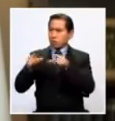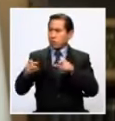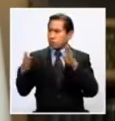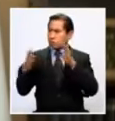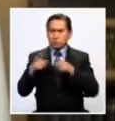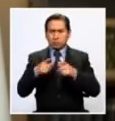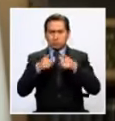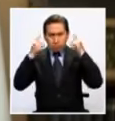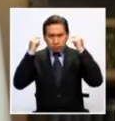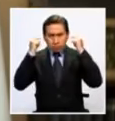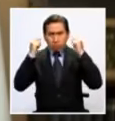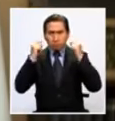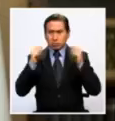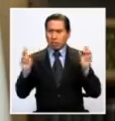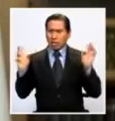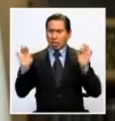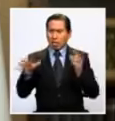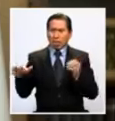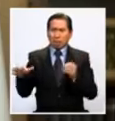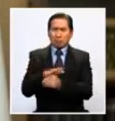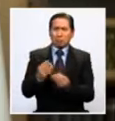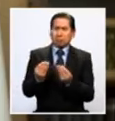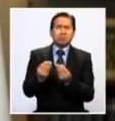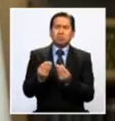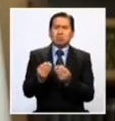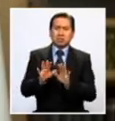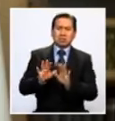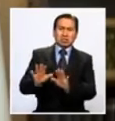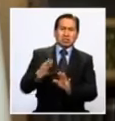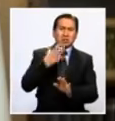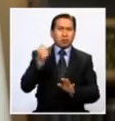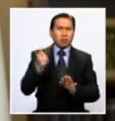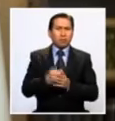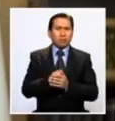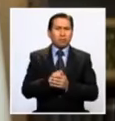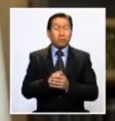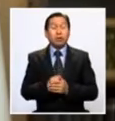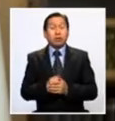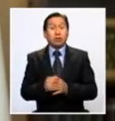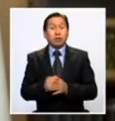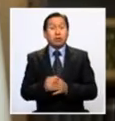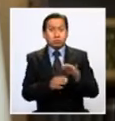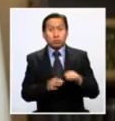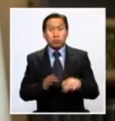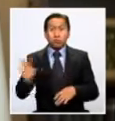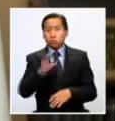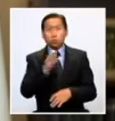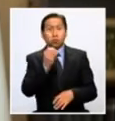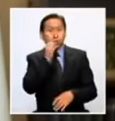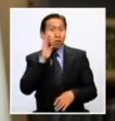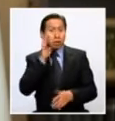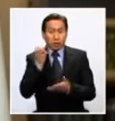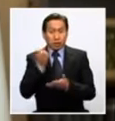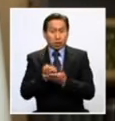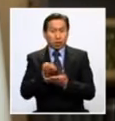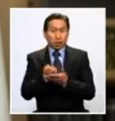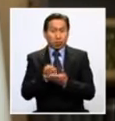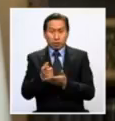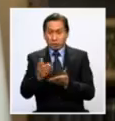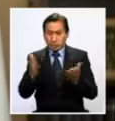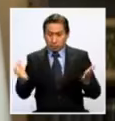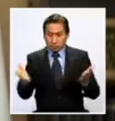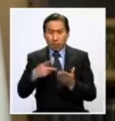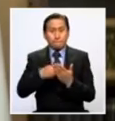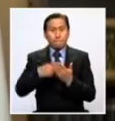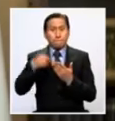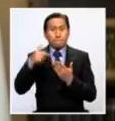y evitar las aglomeraciones. Por otro lado, la economía de los hogares recibirá el impulso del Plan